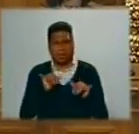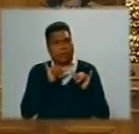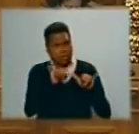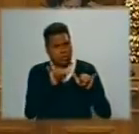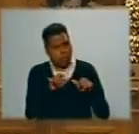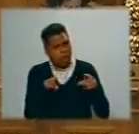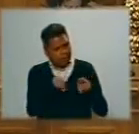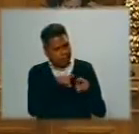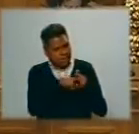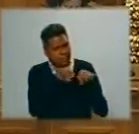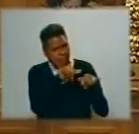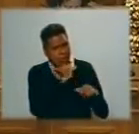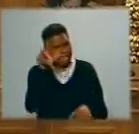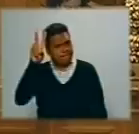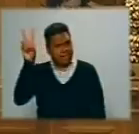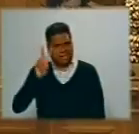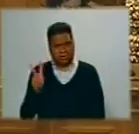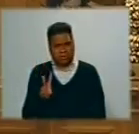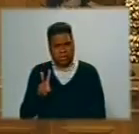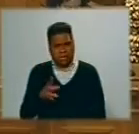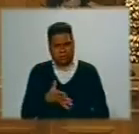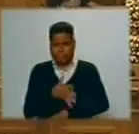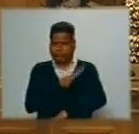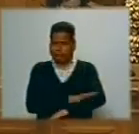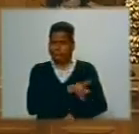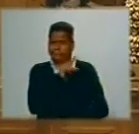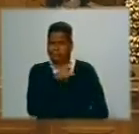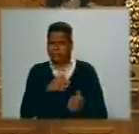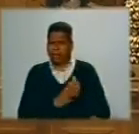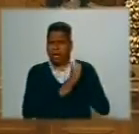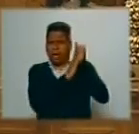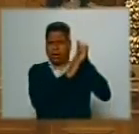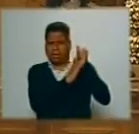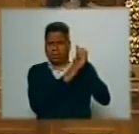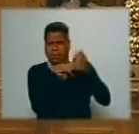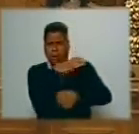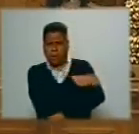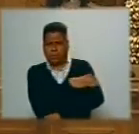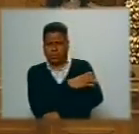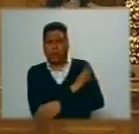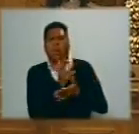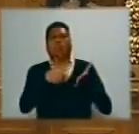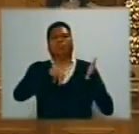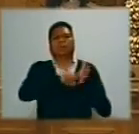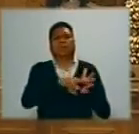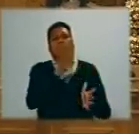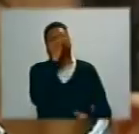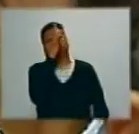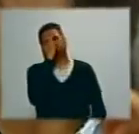también, lamentablemente su dirigencia se ha vuelto a burlar de ellos.